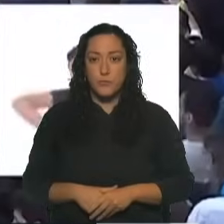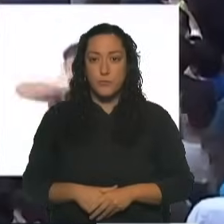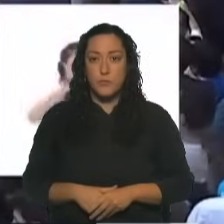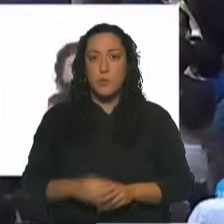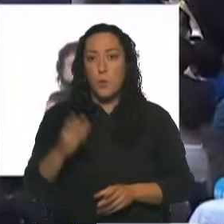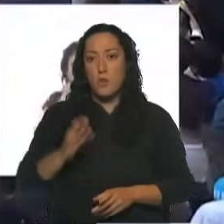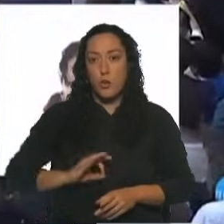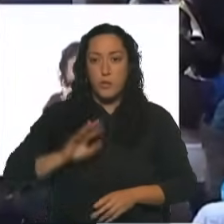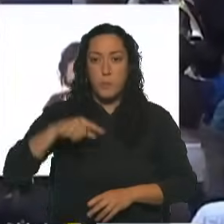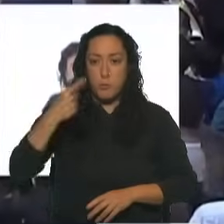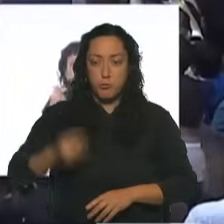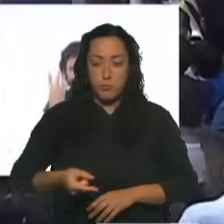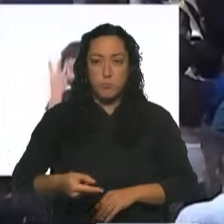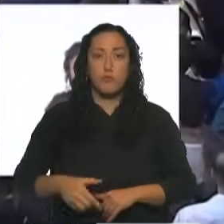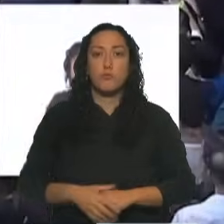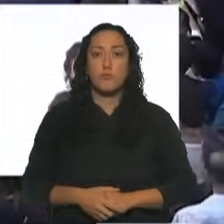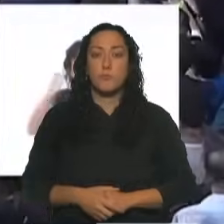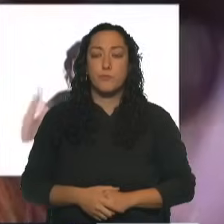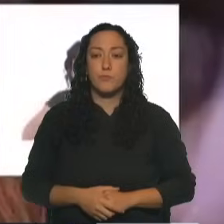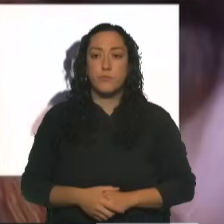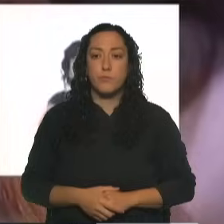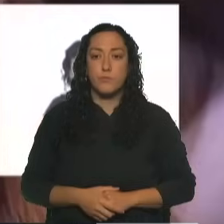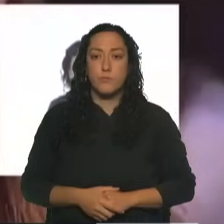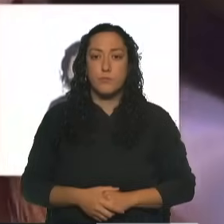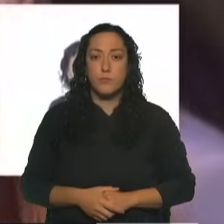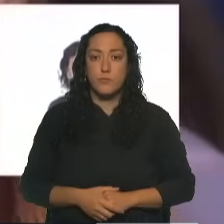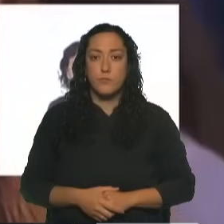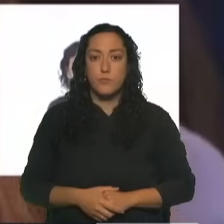años. Y lo hice